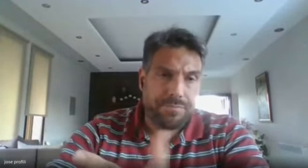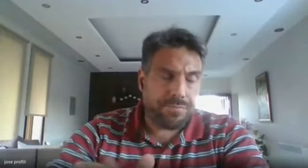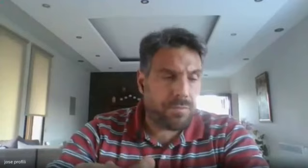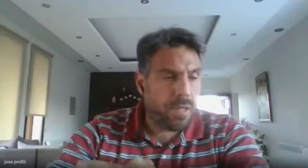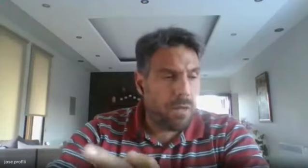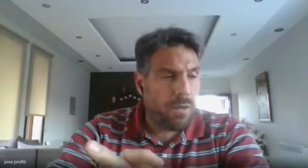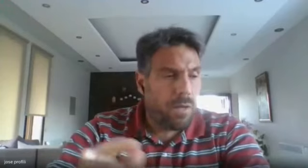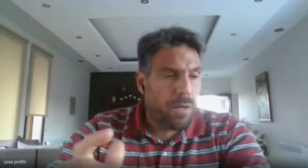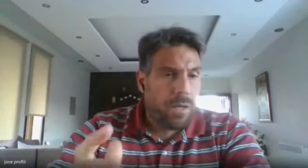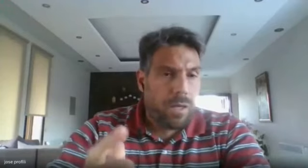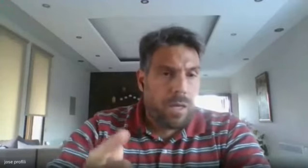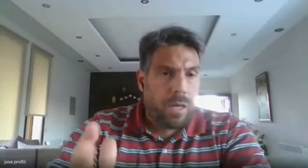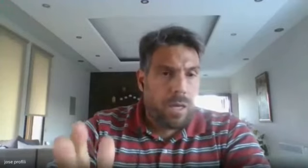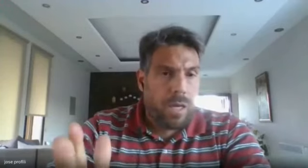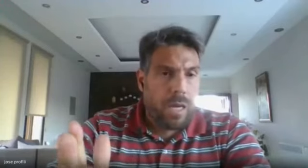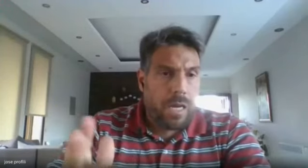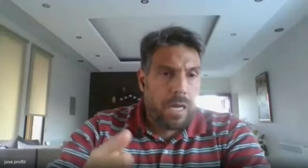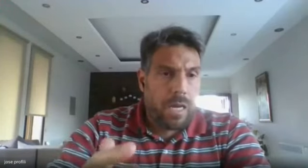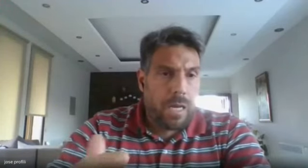materia.